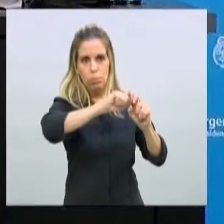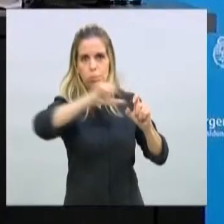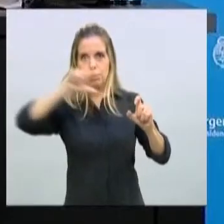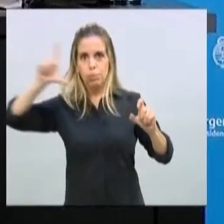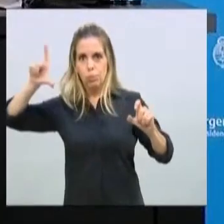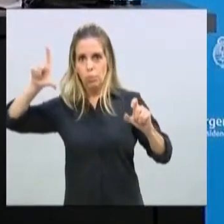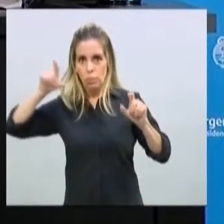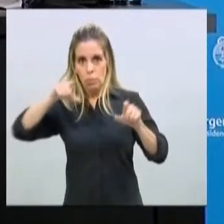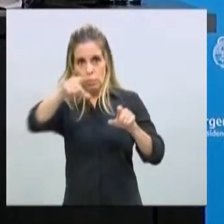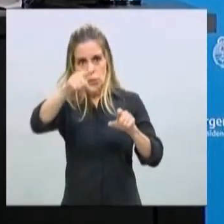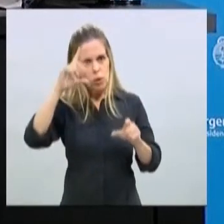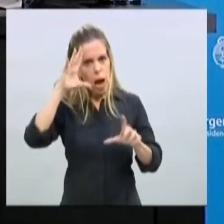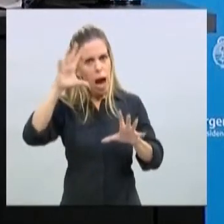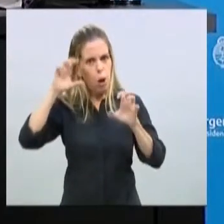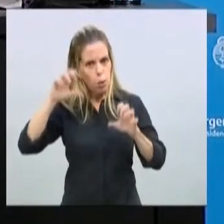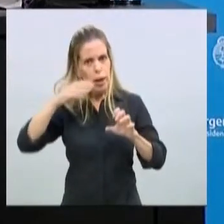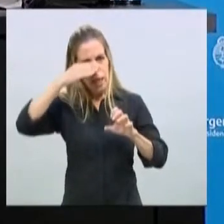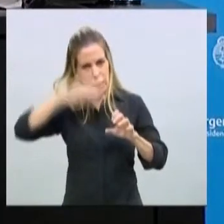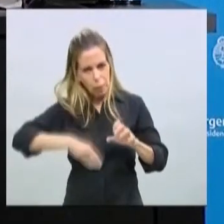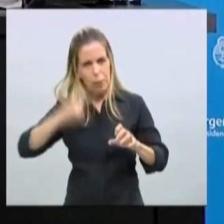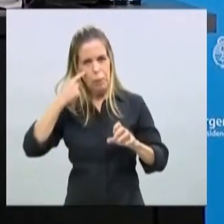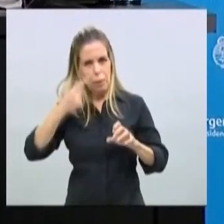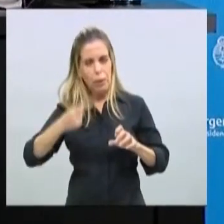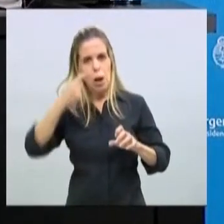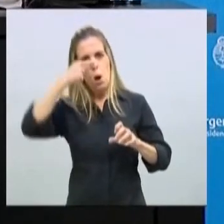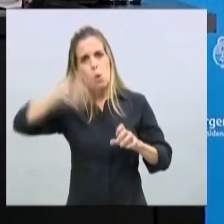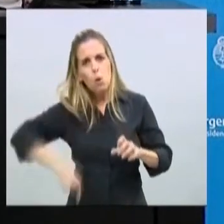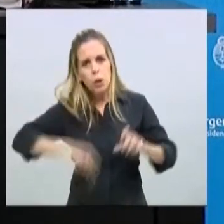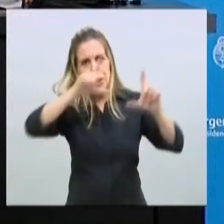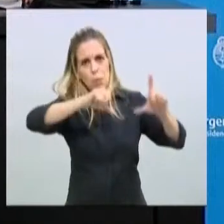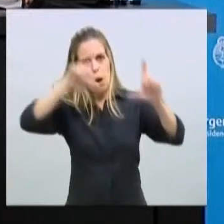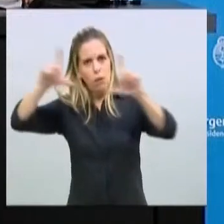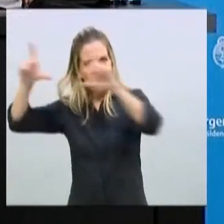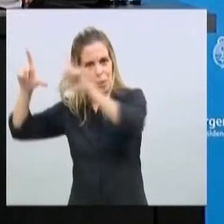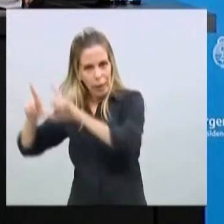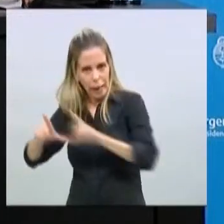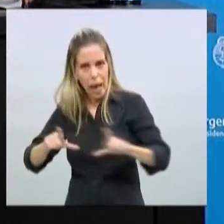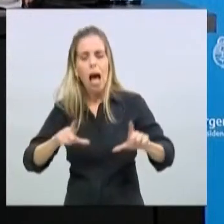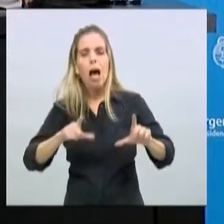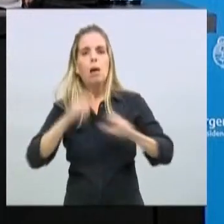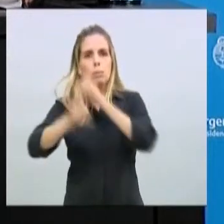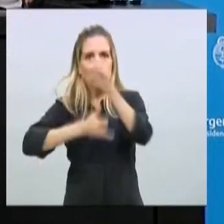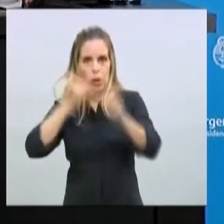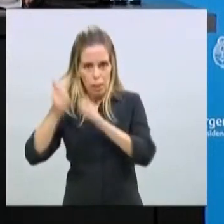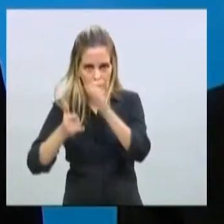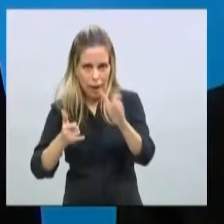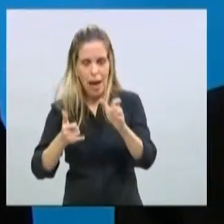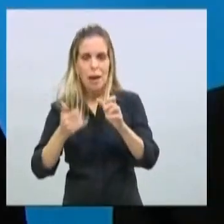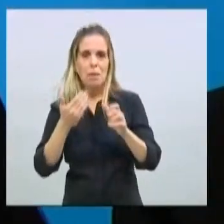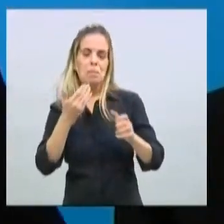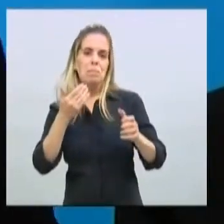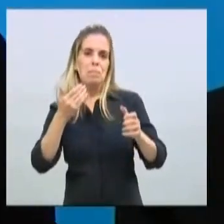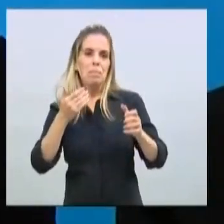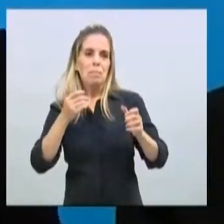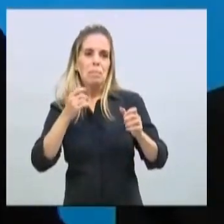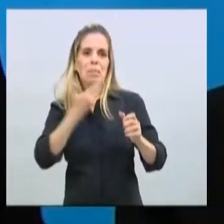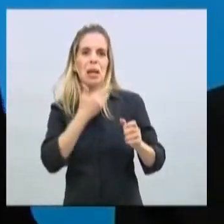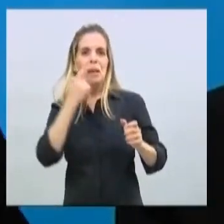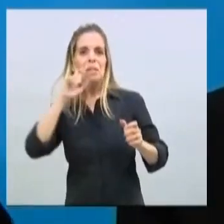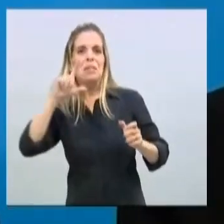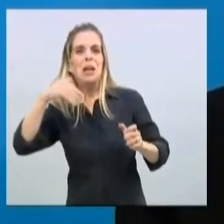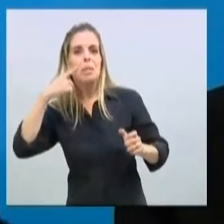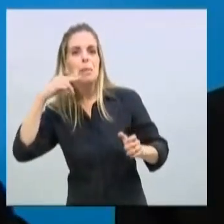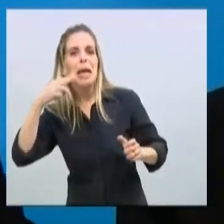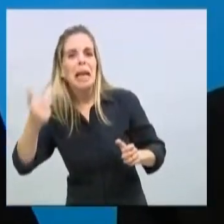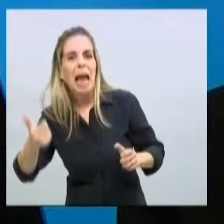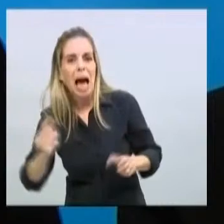Ustedes recordarán, lo vamos a ver en la última filmina, lo voy a decir cómo me sale, para que tampoco voy a entregar